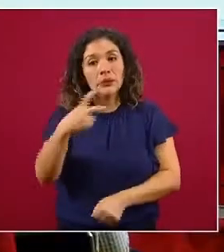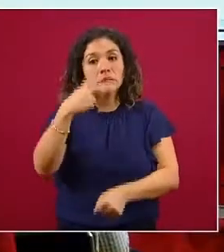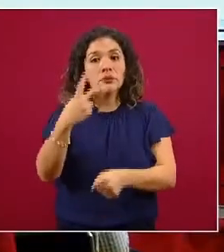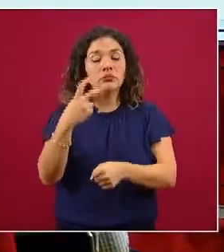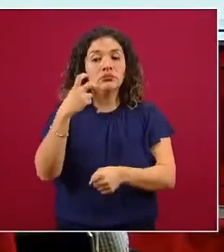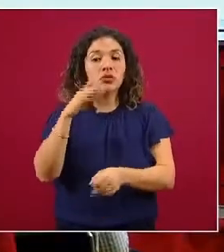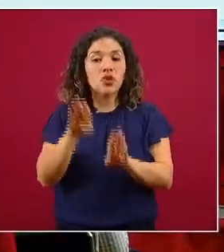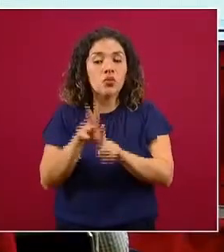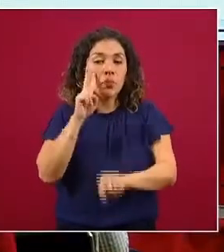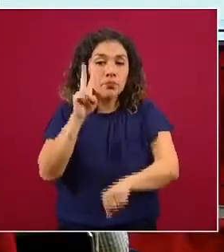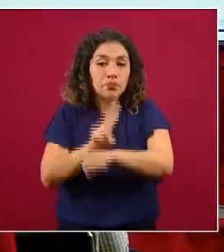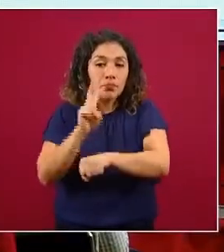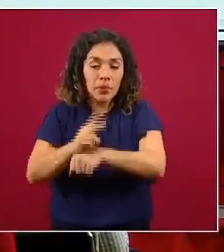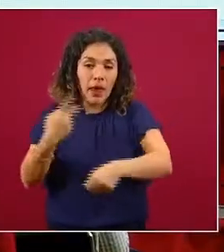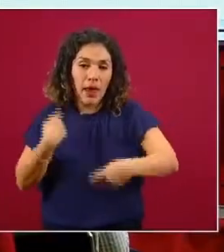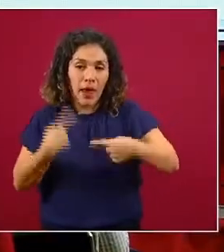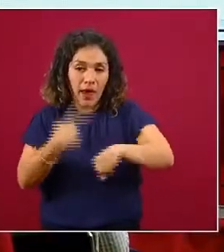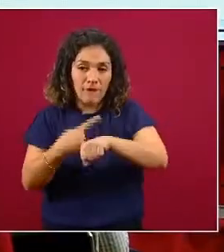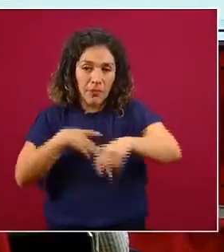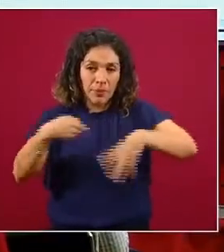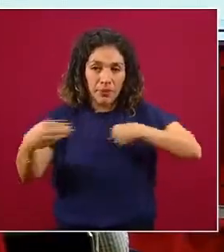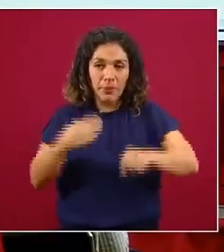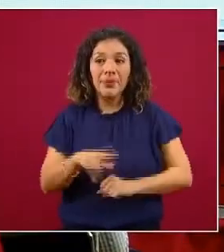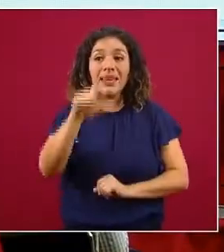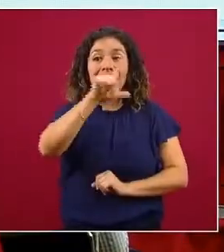de la epidemia.